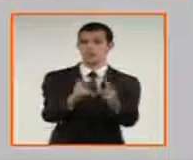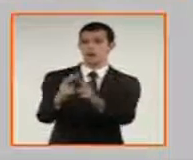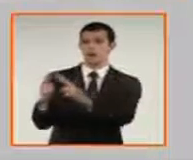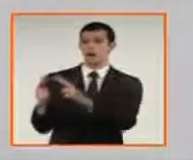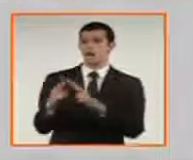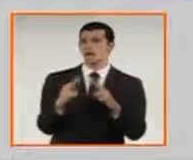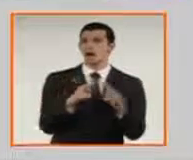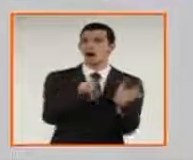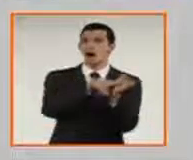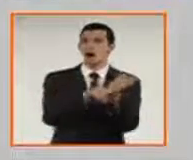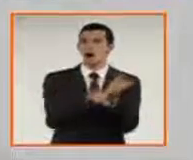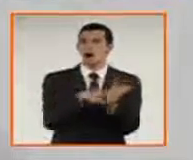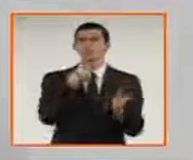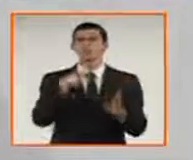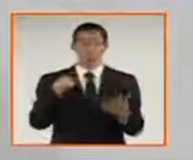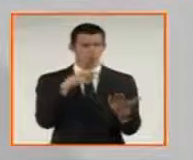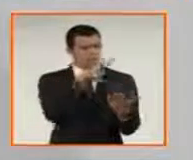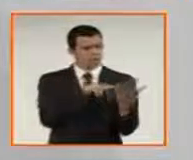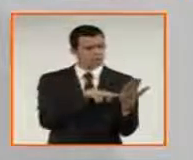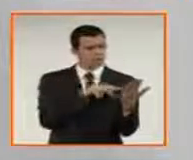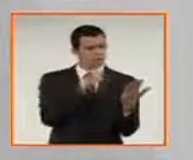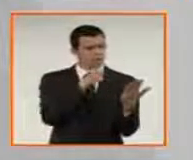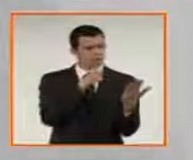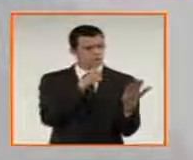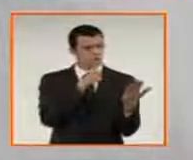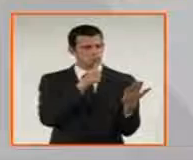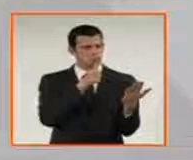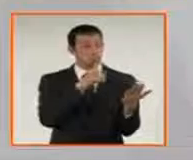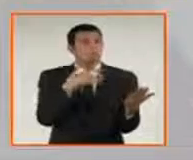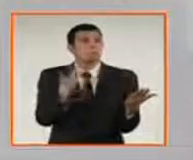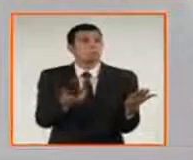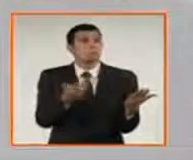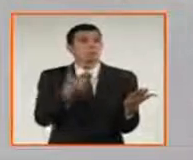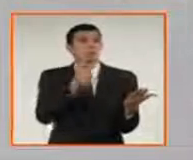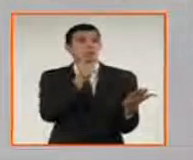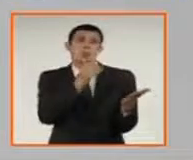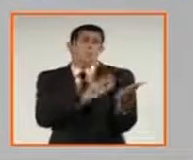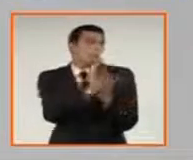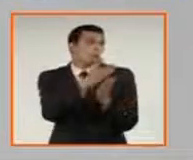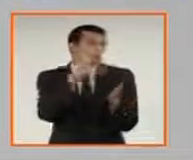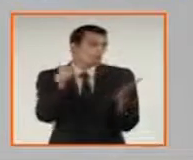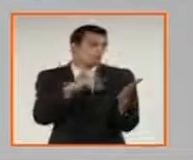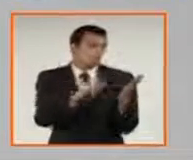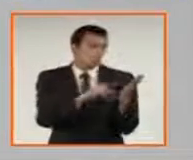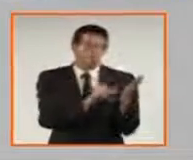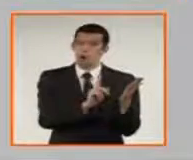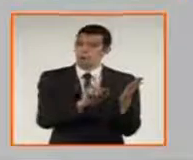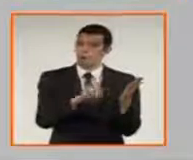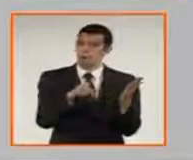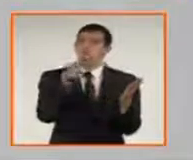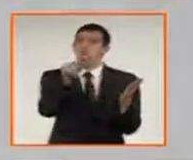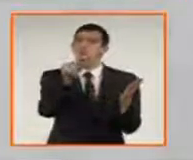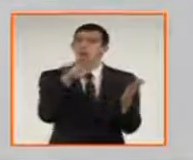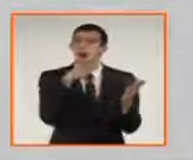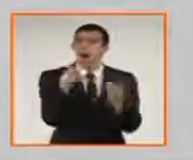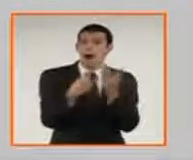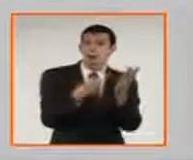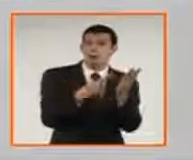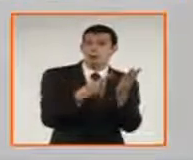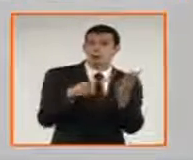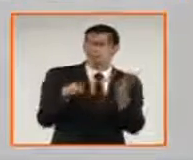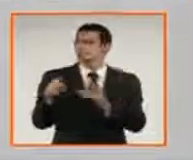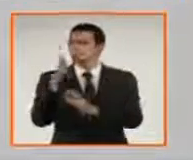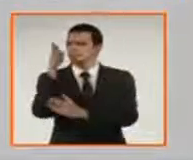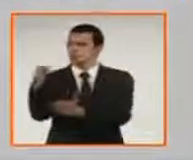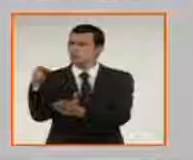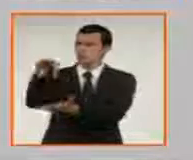para dirigir, no para imponer criterios ni para convencer a nadie para de informar. Nada. Es para informar, aclarar dudas y recoger